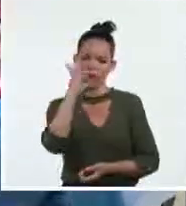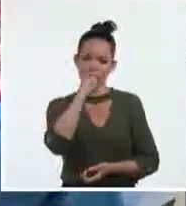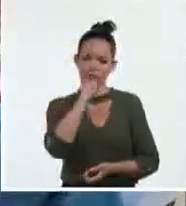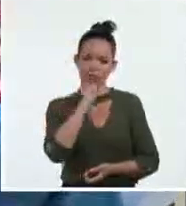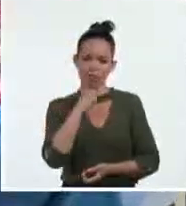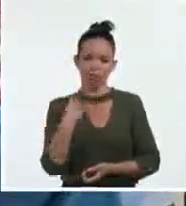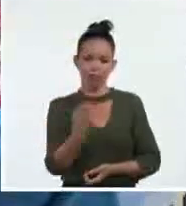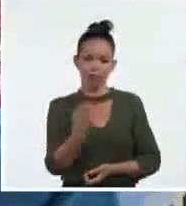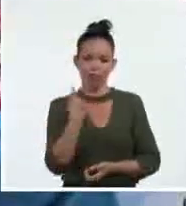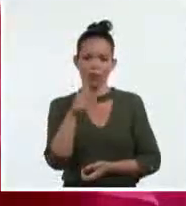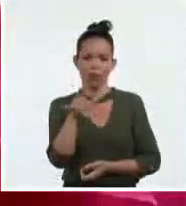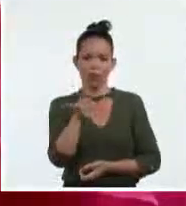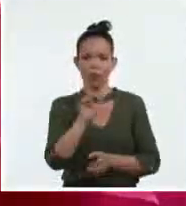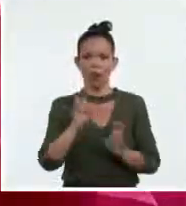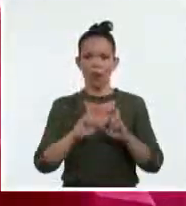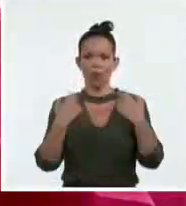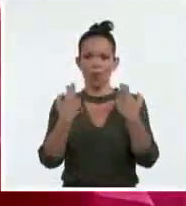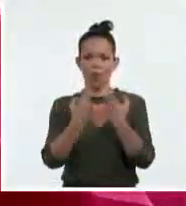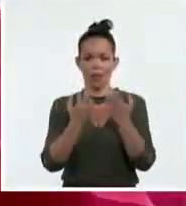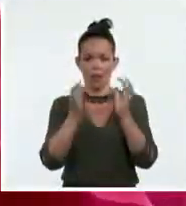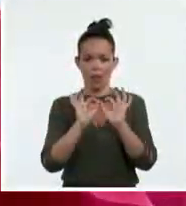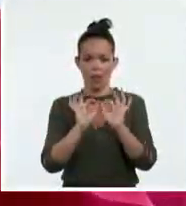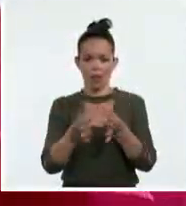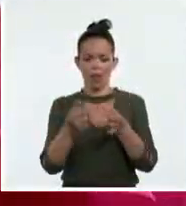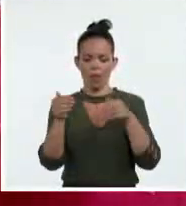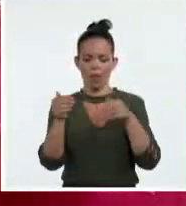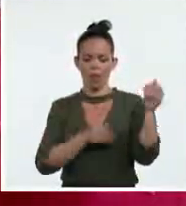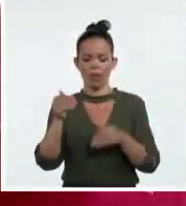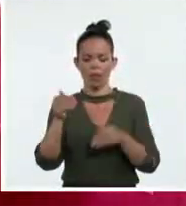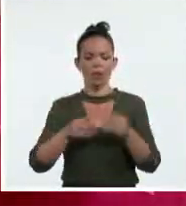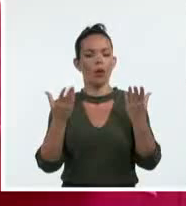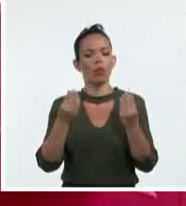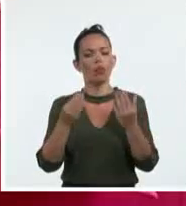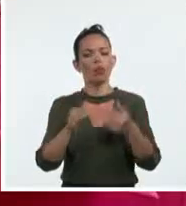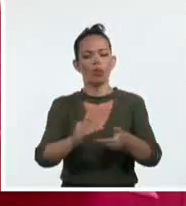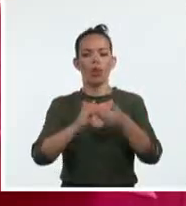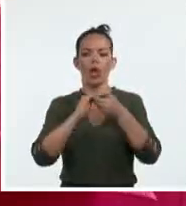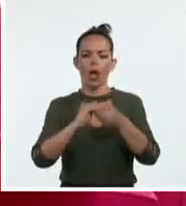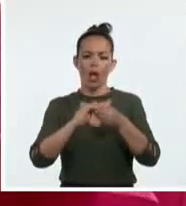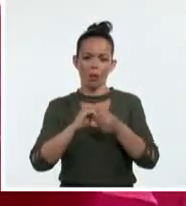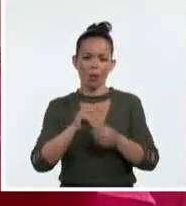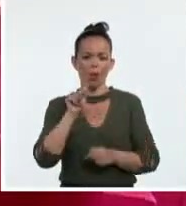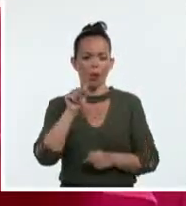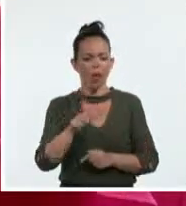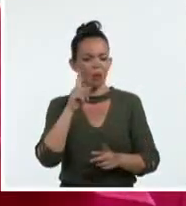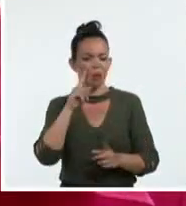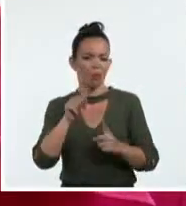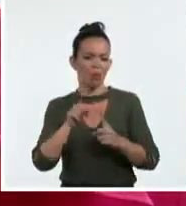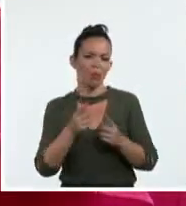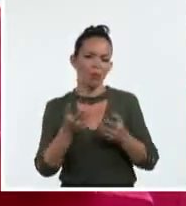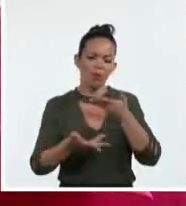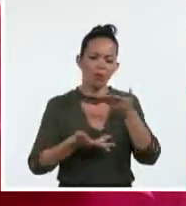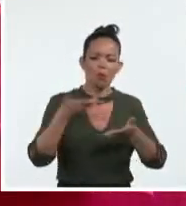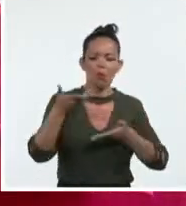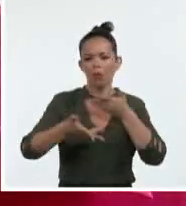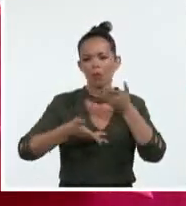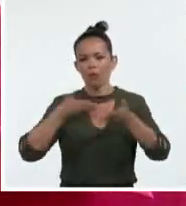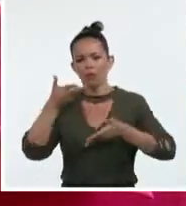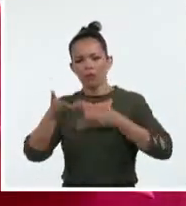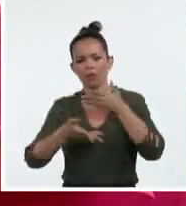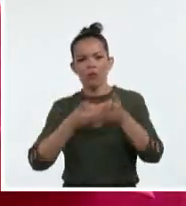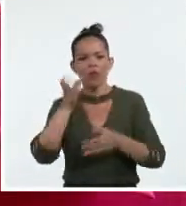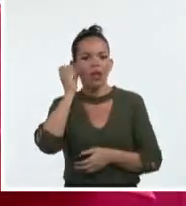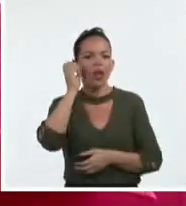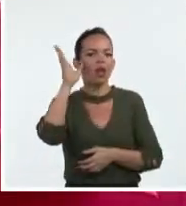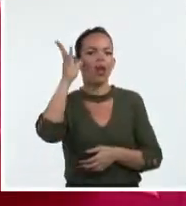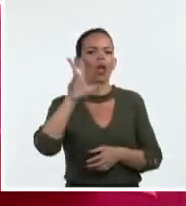Gorda, donde asisten regularmente muchos amigos nuestros. Ahí nos ha servido para incrementar mucho el repertorio, pero